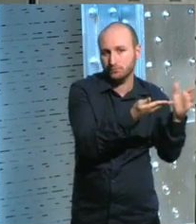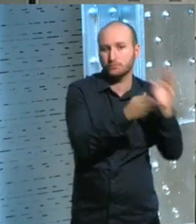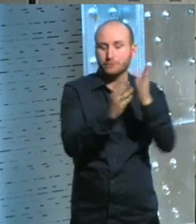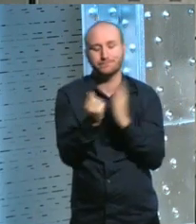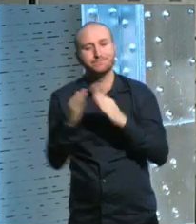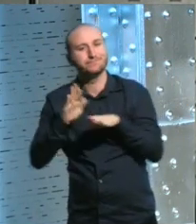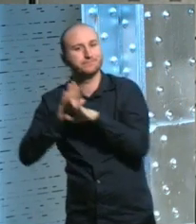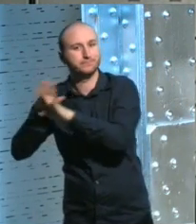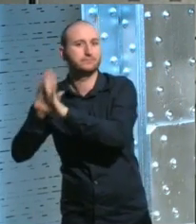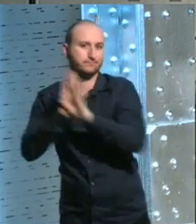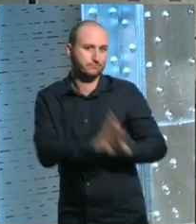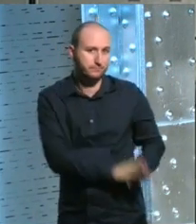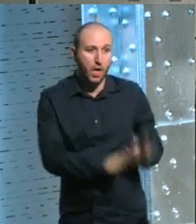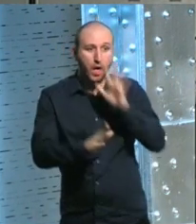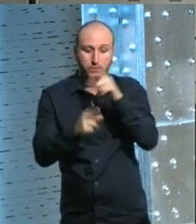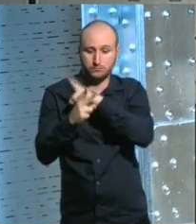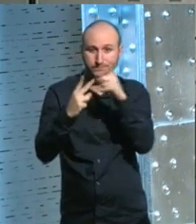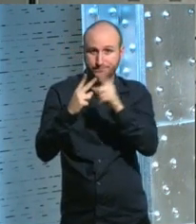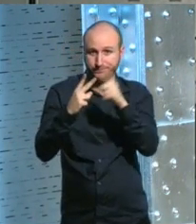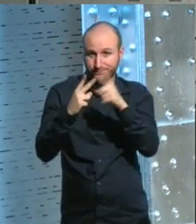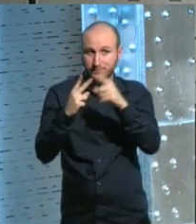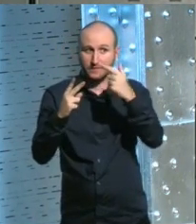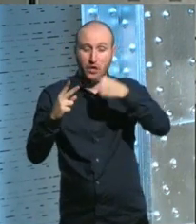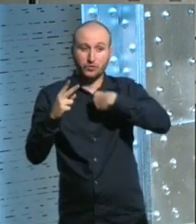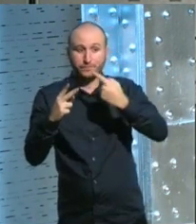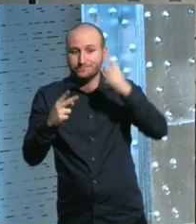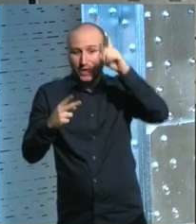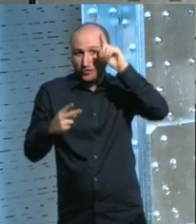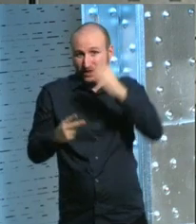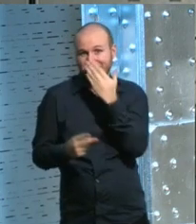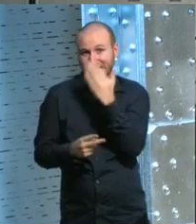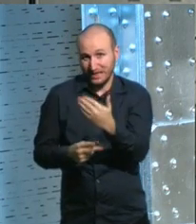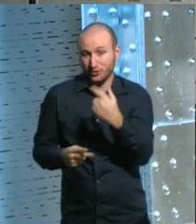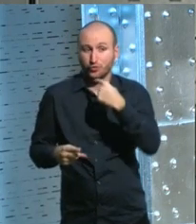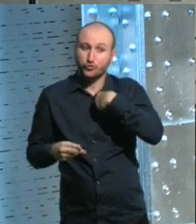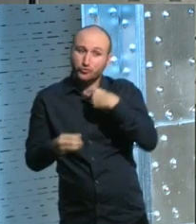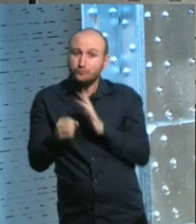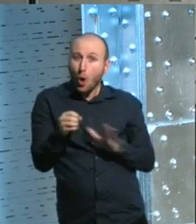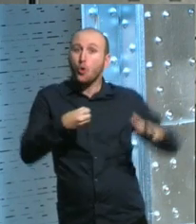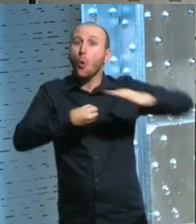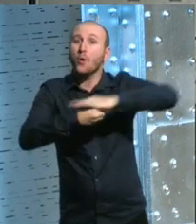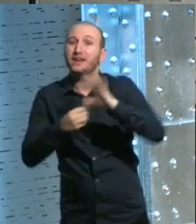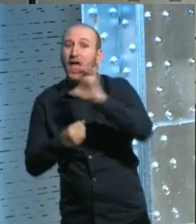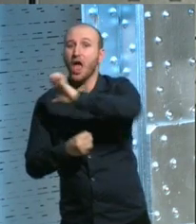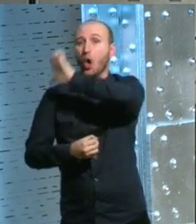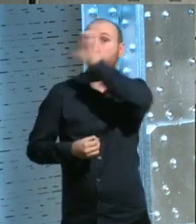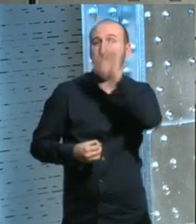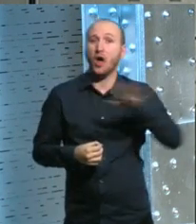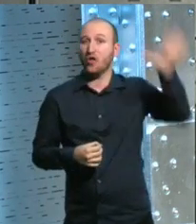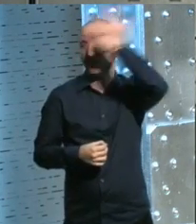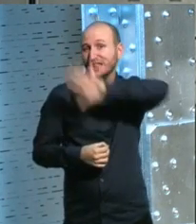En segunda parte, no sé todavía, para ser honesto, si voy a cubrir Europa Occidental o no.